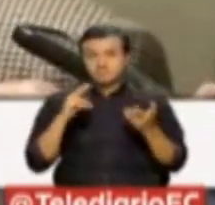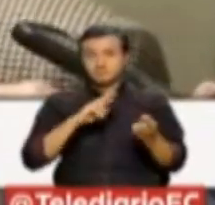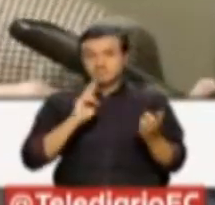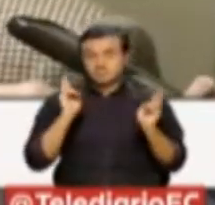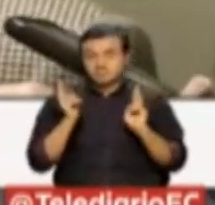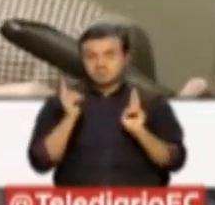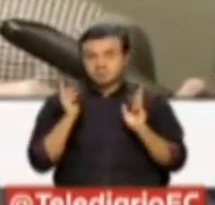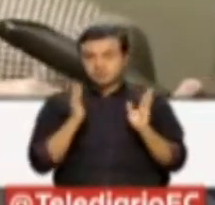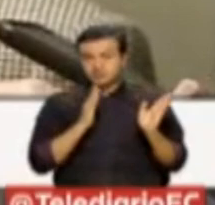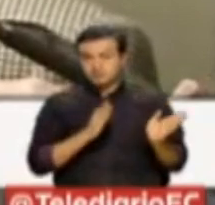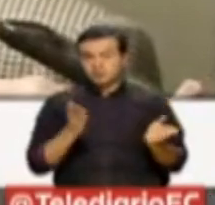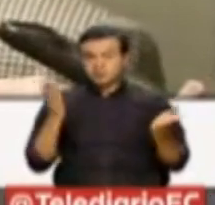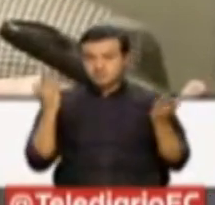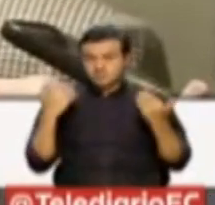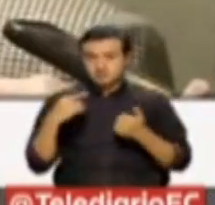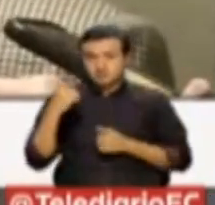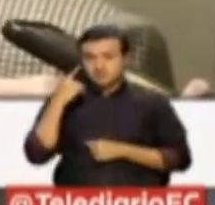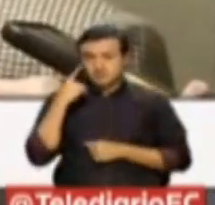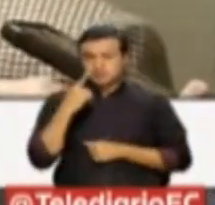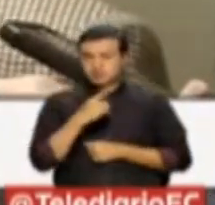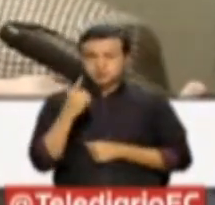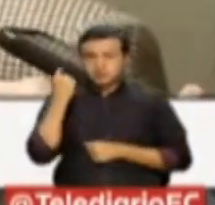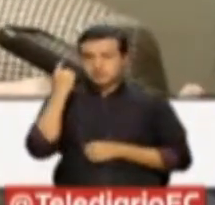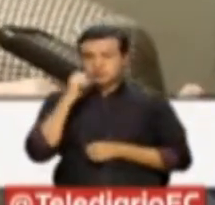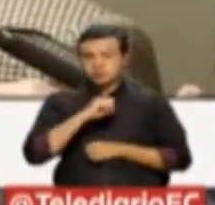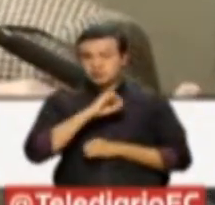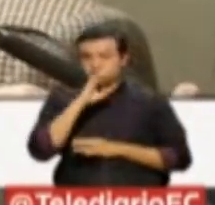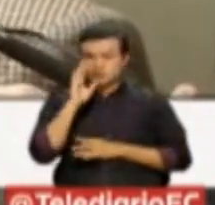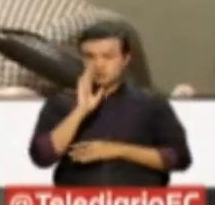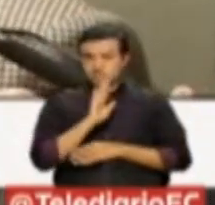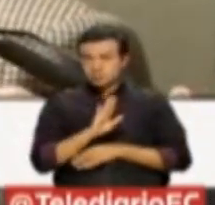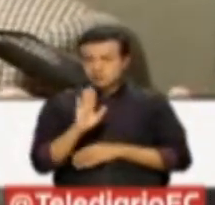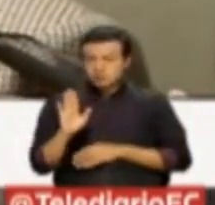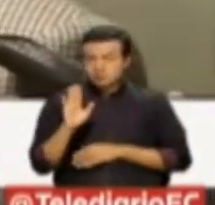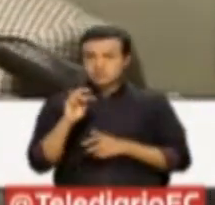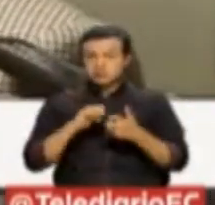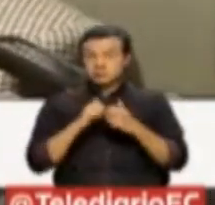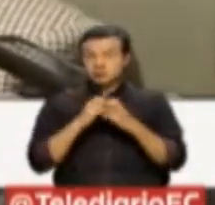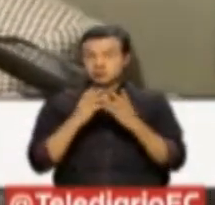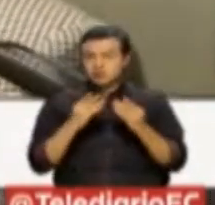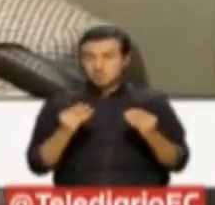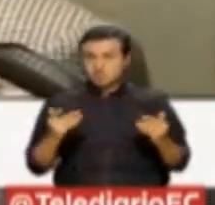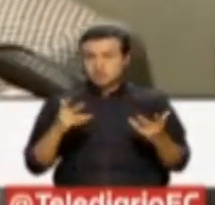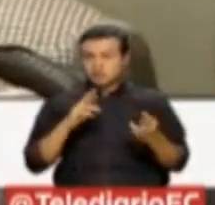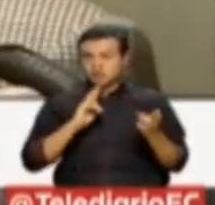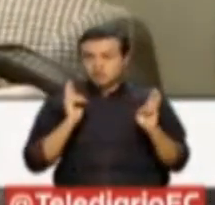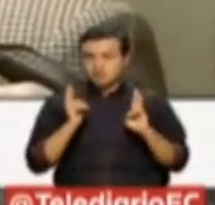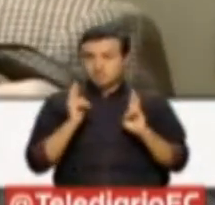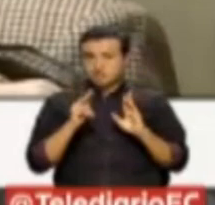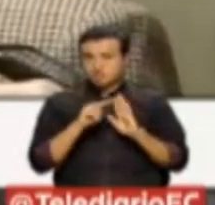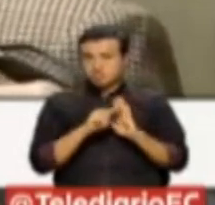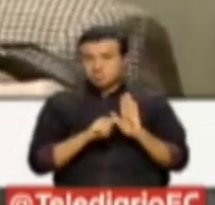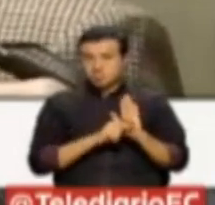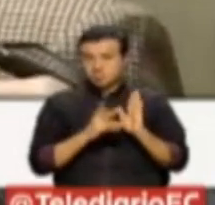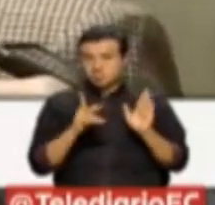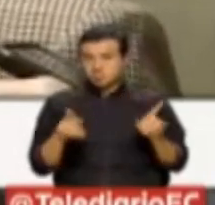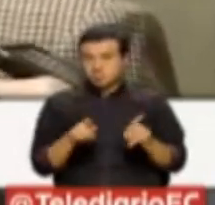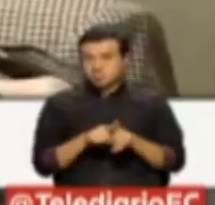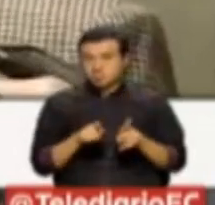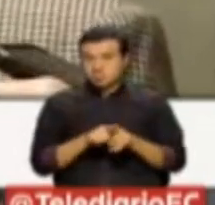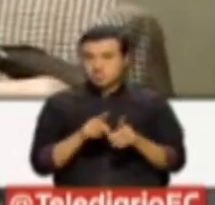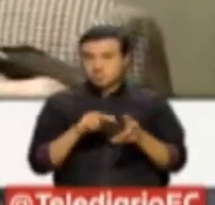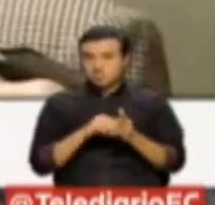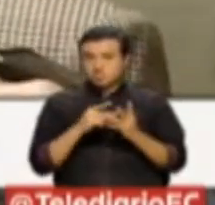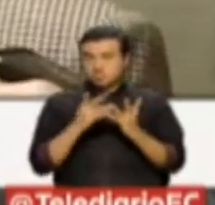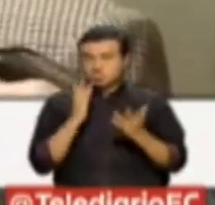reformas que estamos sí muy claros que queremos solucionar el tema a través de una reforma a la ordenanza paralelamente esto no